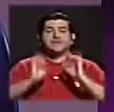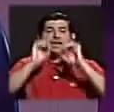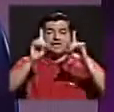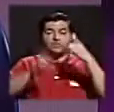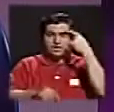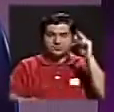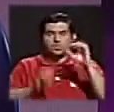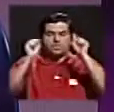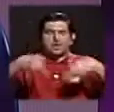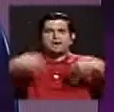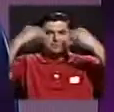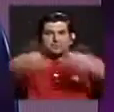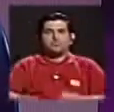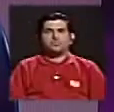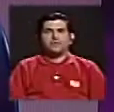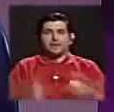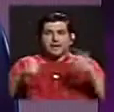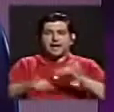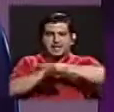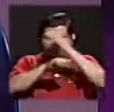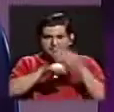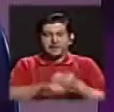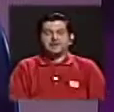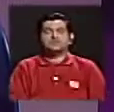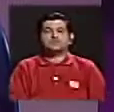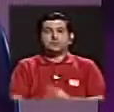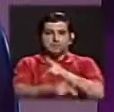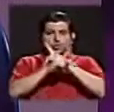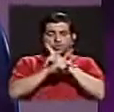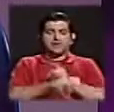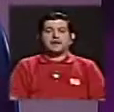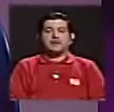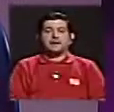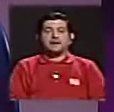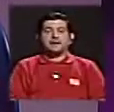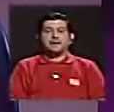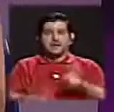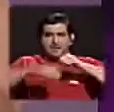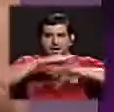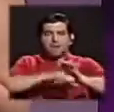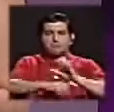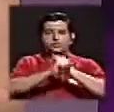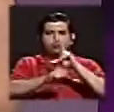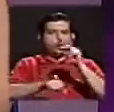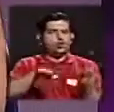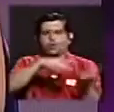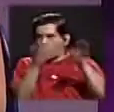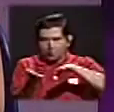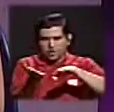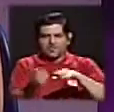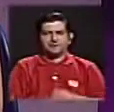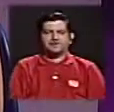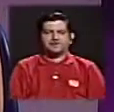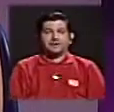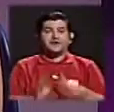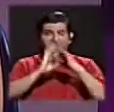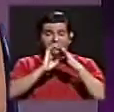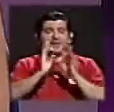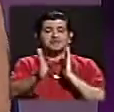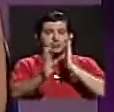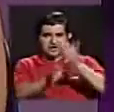educación para poder decidir, anticonceptivos para prevenir y aborto seguro para no morir. Entonces hay definitivamente una